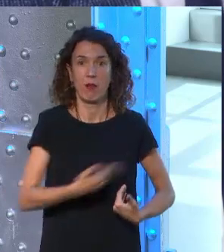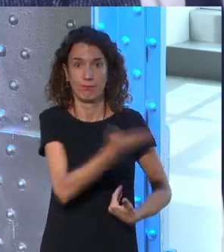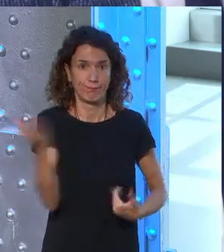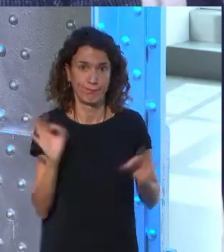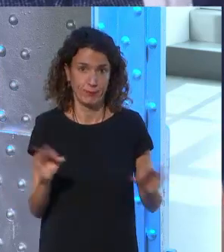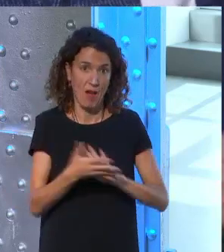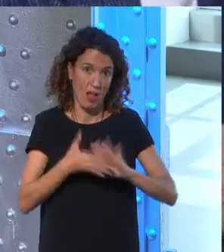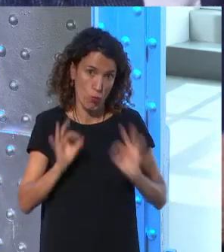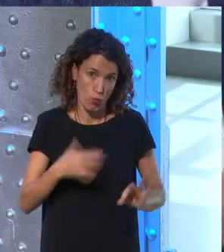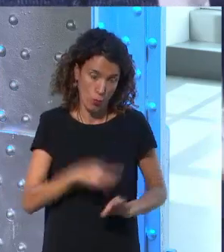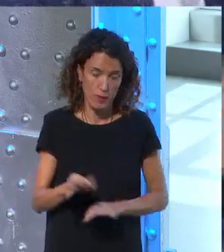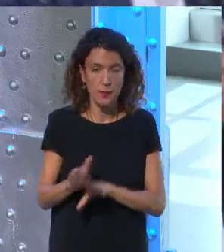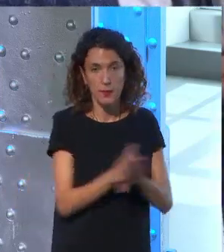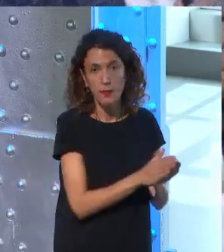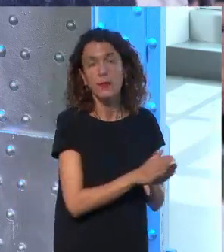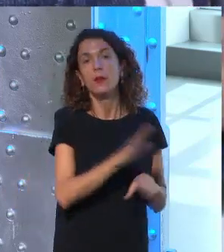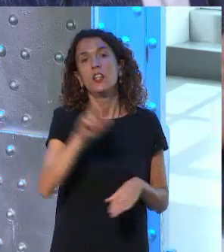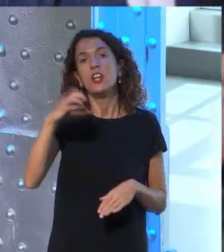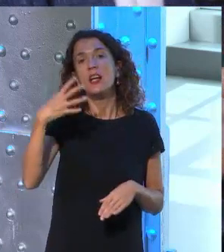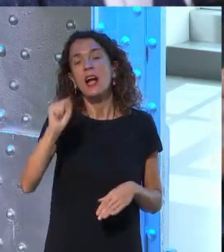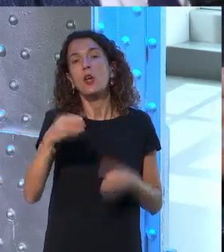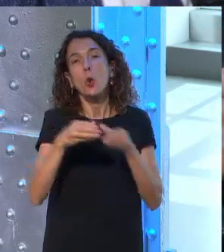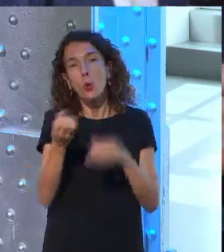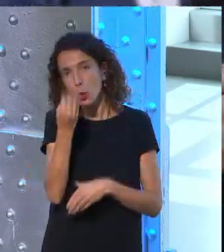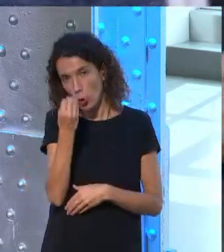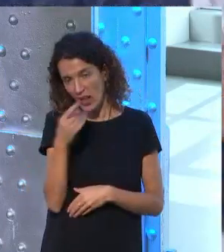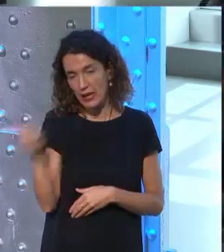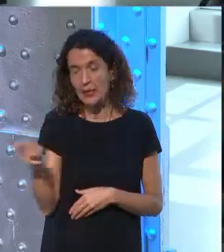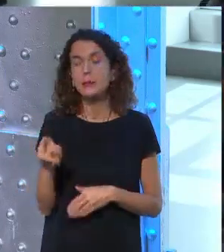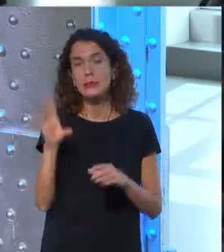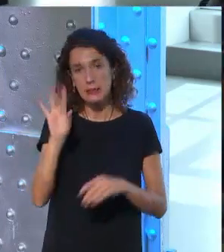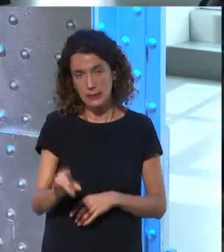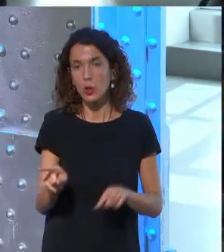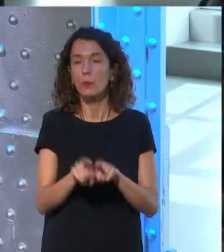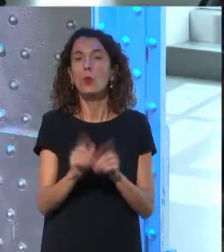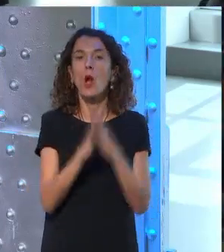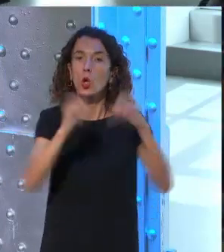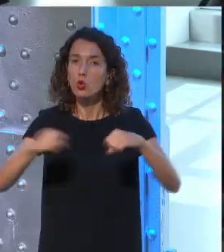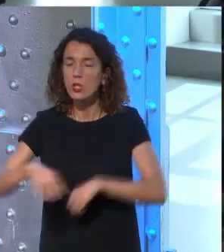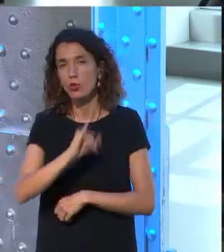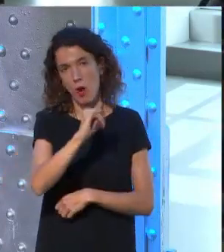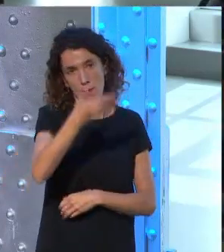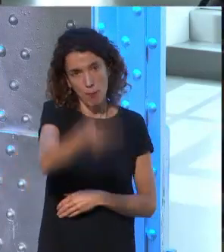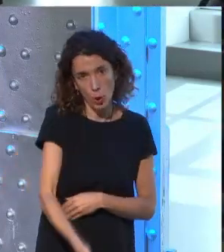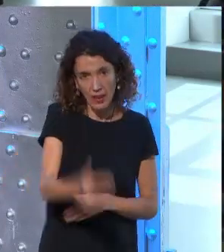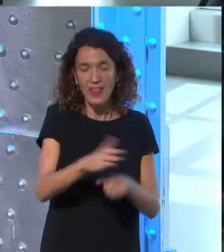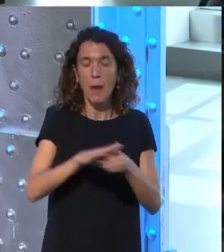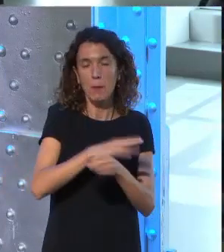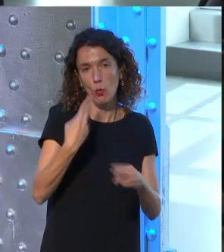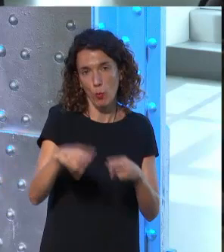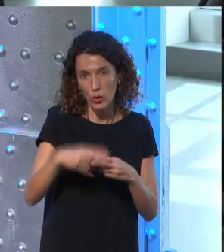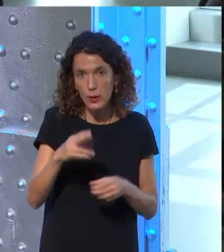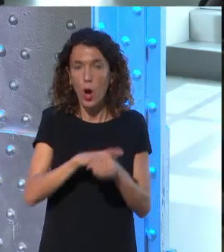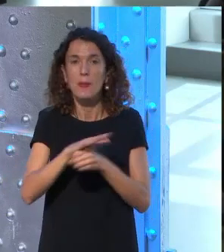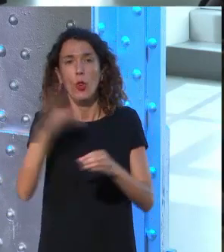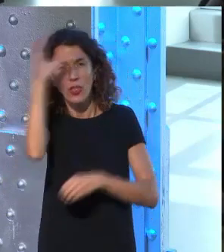dura. Adelante, Ricardo, del Partido Socialista. Sí, bien, tenemos un consenso importante en el ámbito político, en el